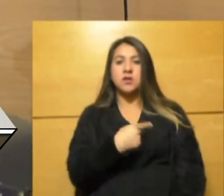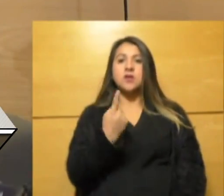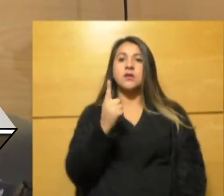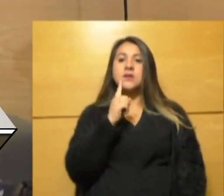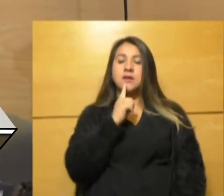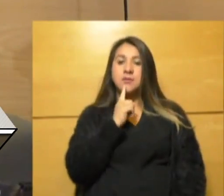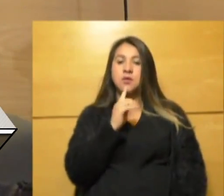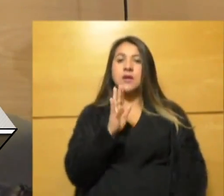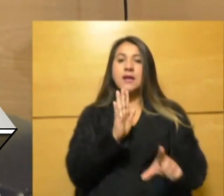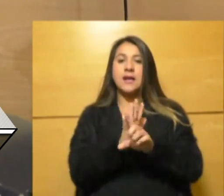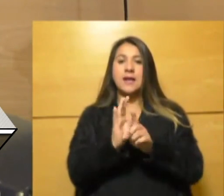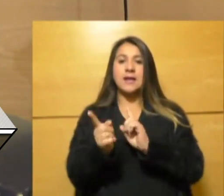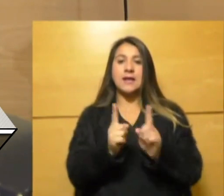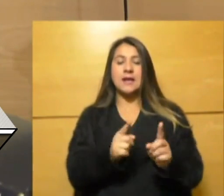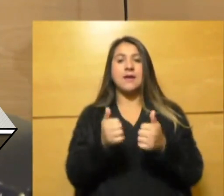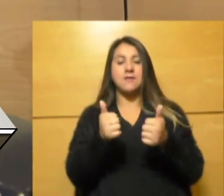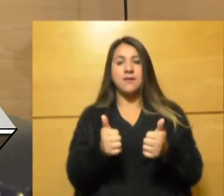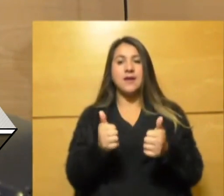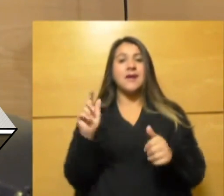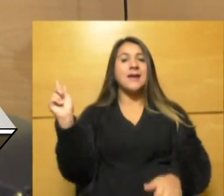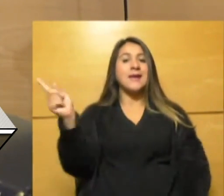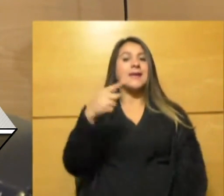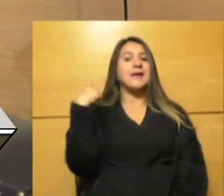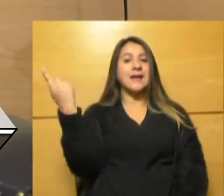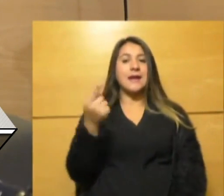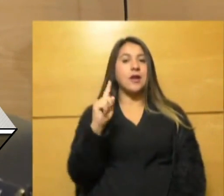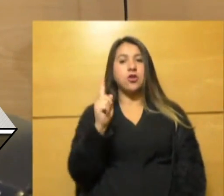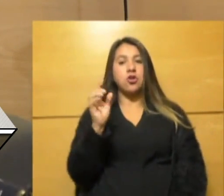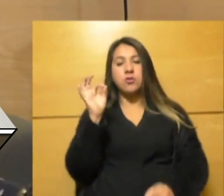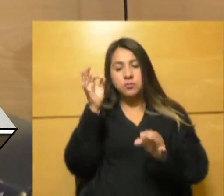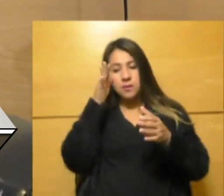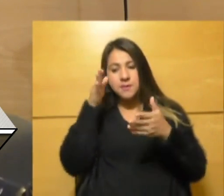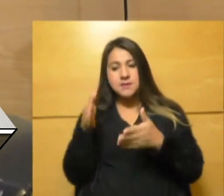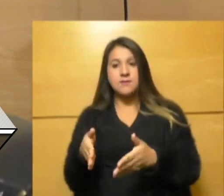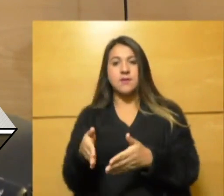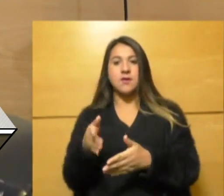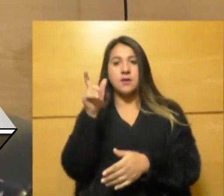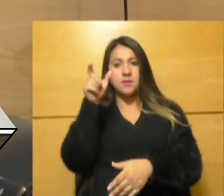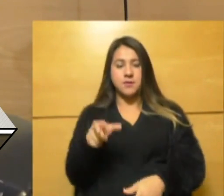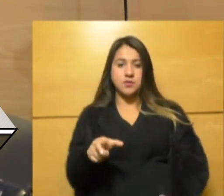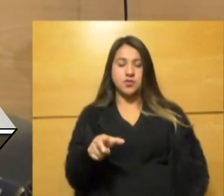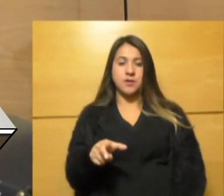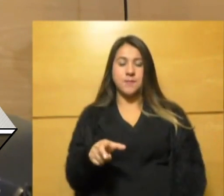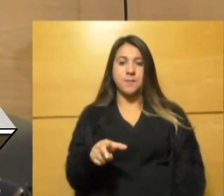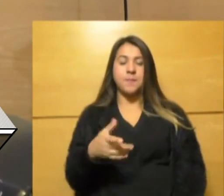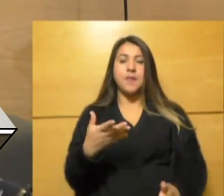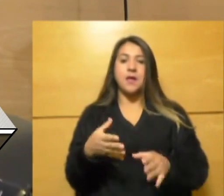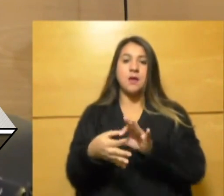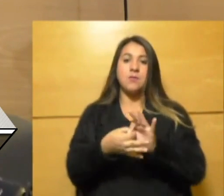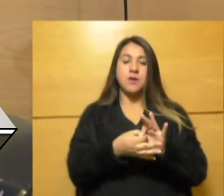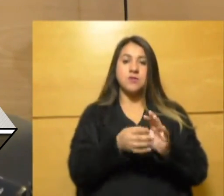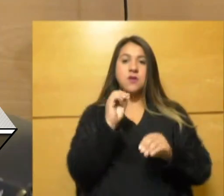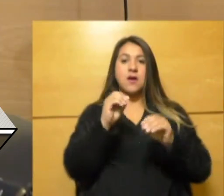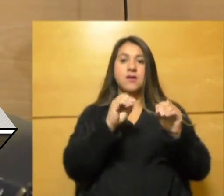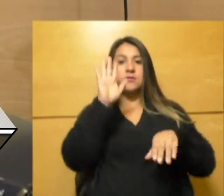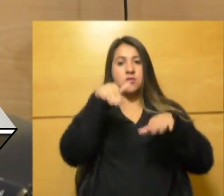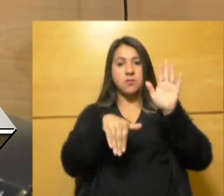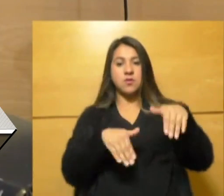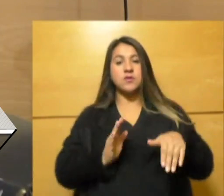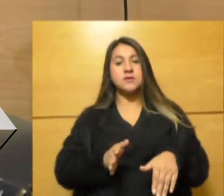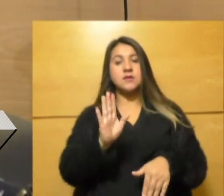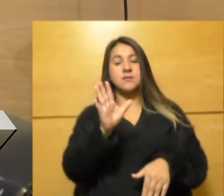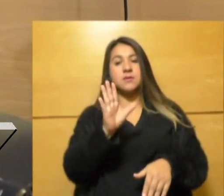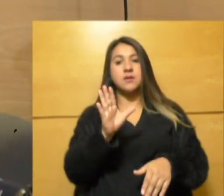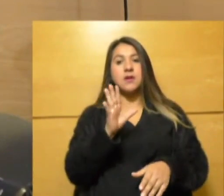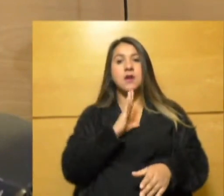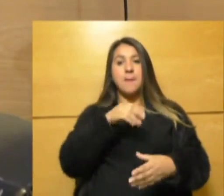que legislar bien en base a la generalidad de los casos y no a la particularidad de los casos. Por eso que convoco a que podamos seguir siendo parte